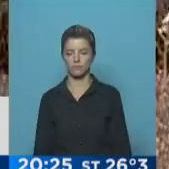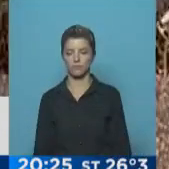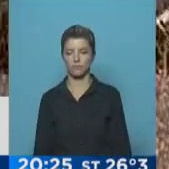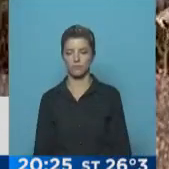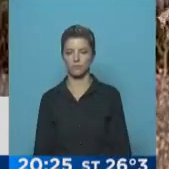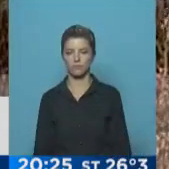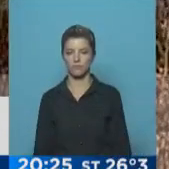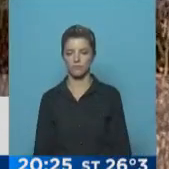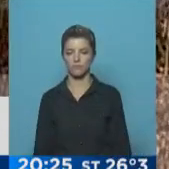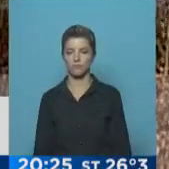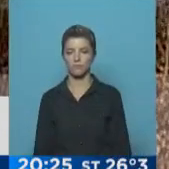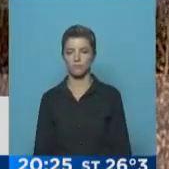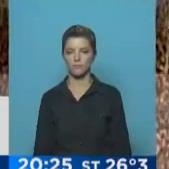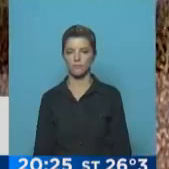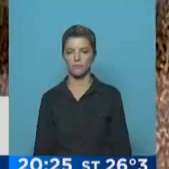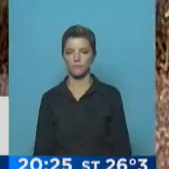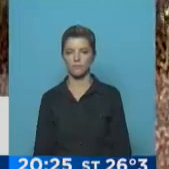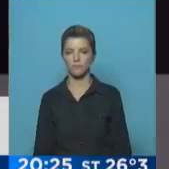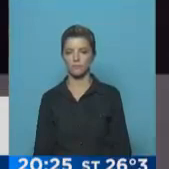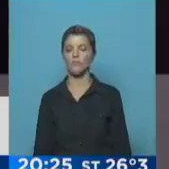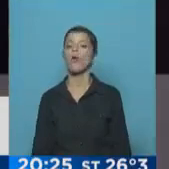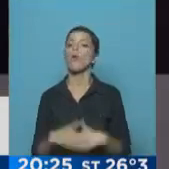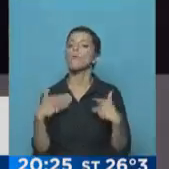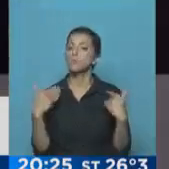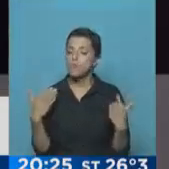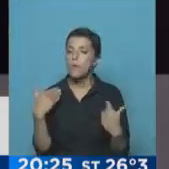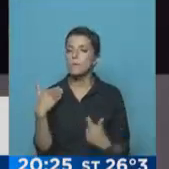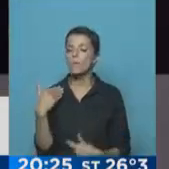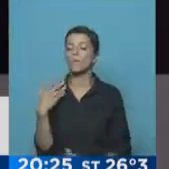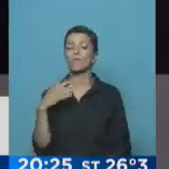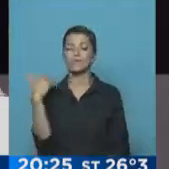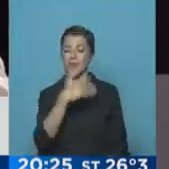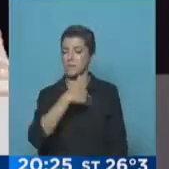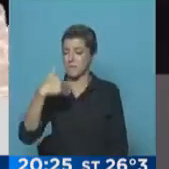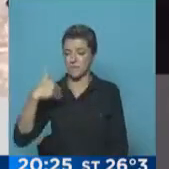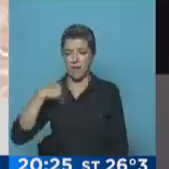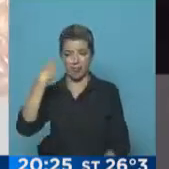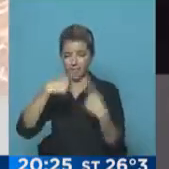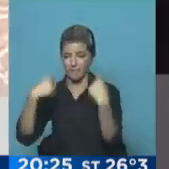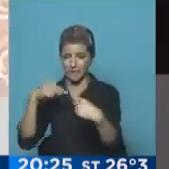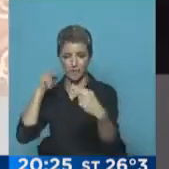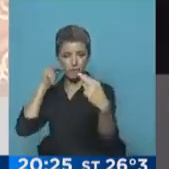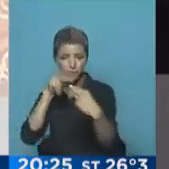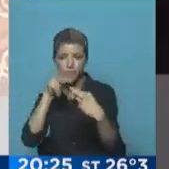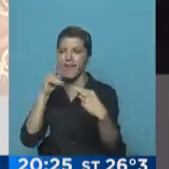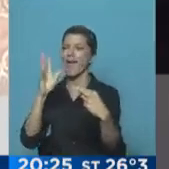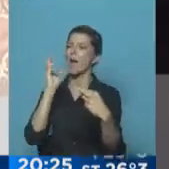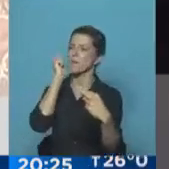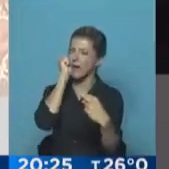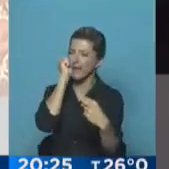Podemos mirar a los ojos de las madres, de las